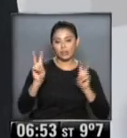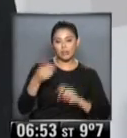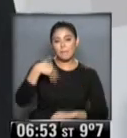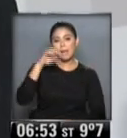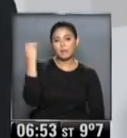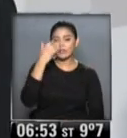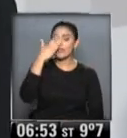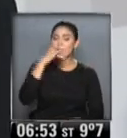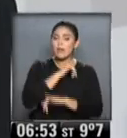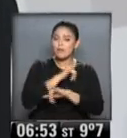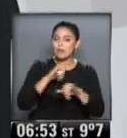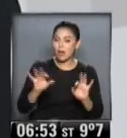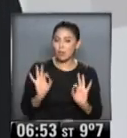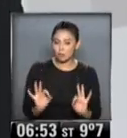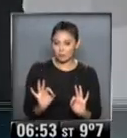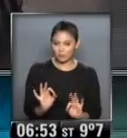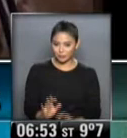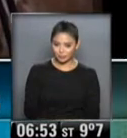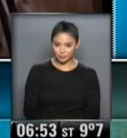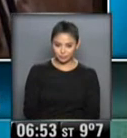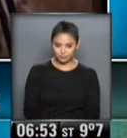estaremos desarrollando en minutos en Visión 7.